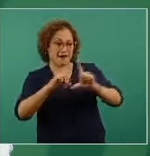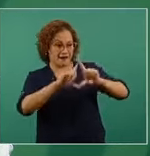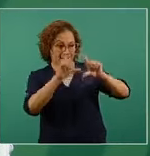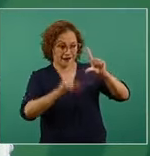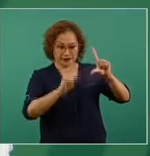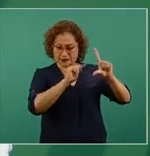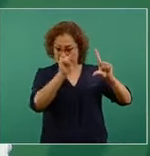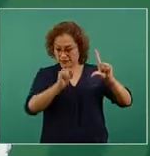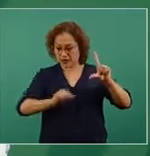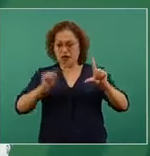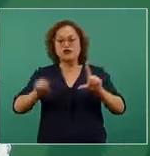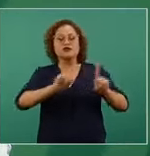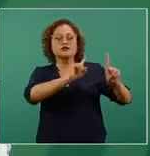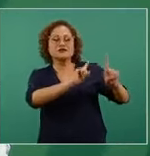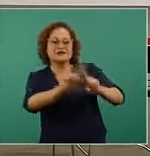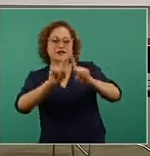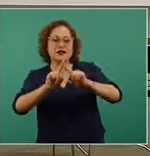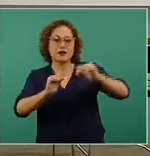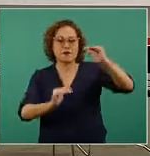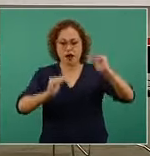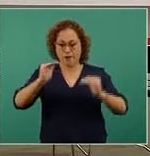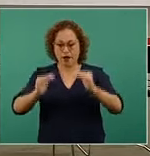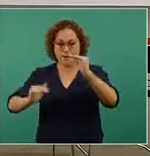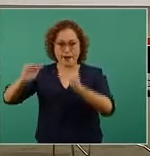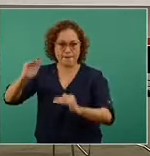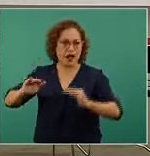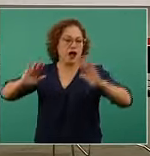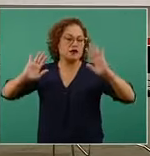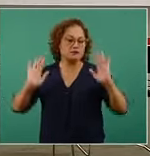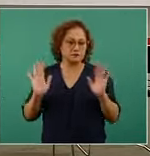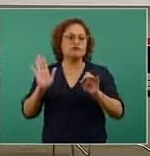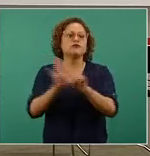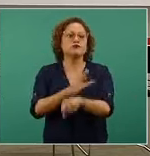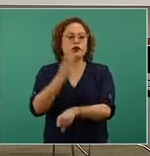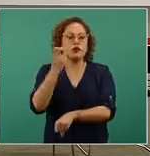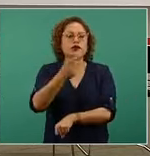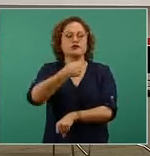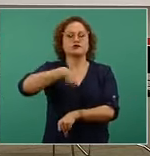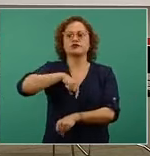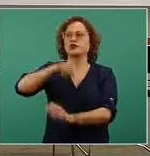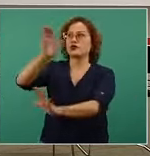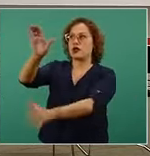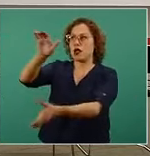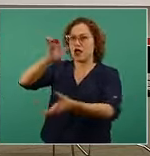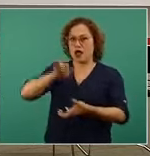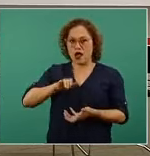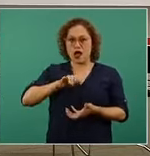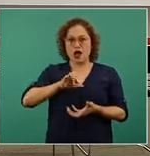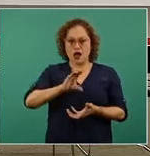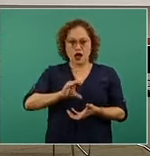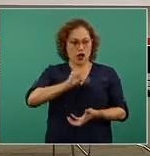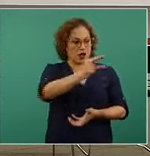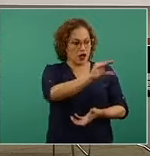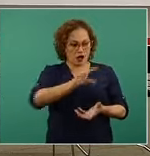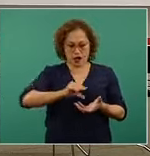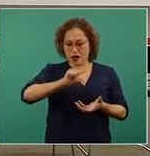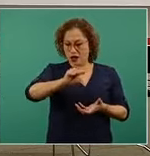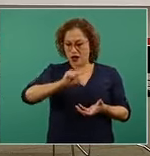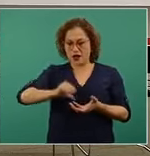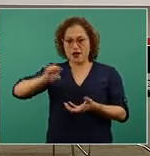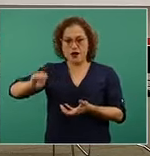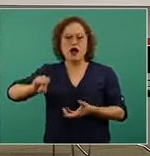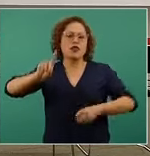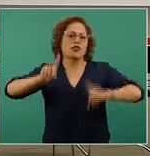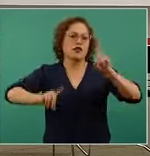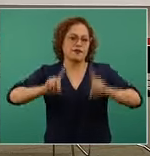grueso de la población entonces con base a eso también se hace este la distribución de los biológicos a las entidades